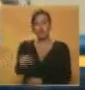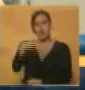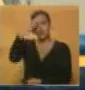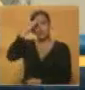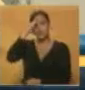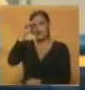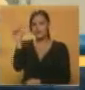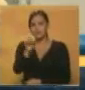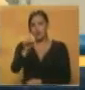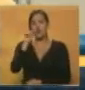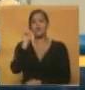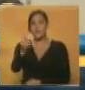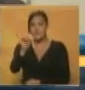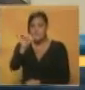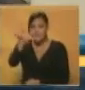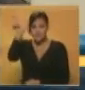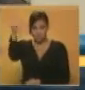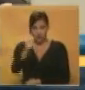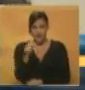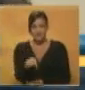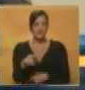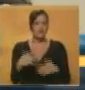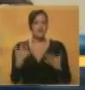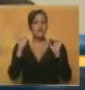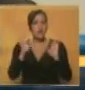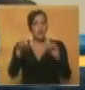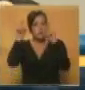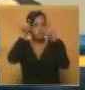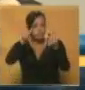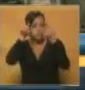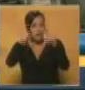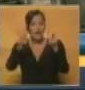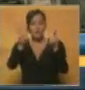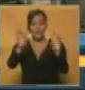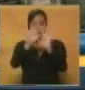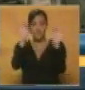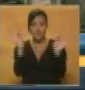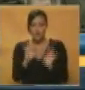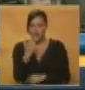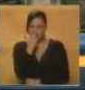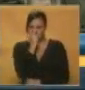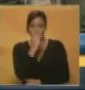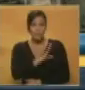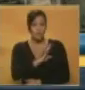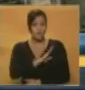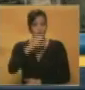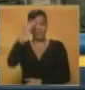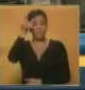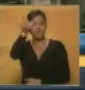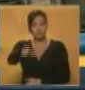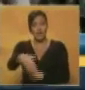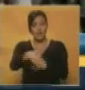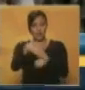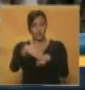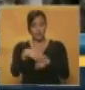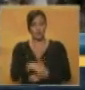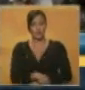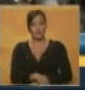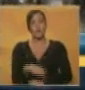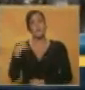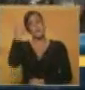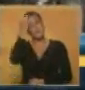la misión del general Ramiro Valdés en nuestro país sería poner en práctica un método para espiar a los propios militantes del gobierno, pues a su